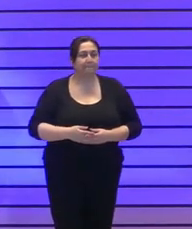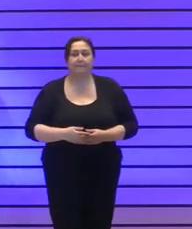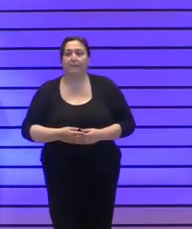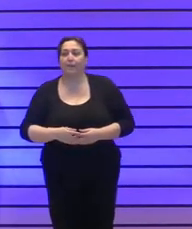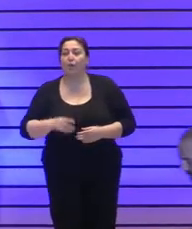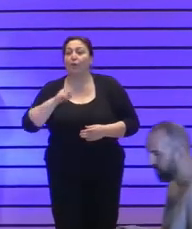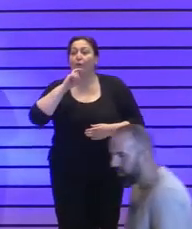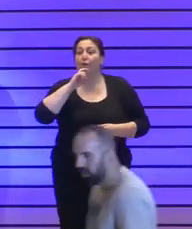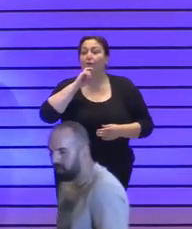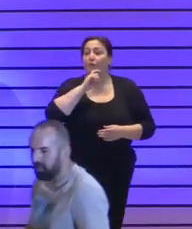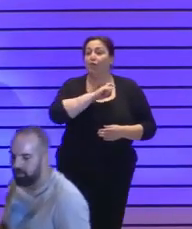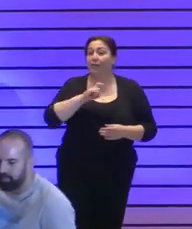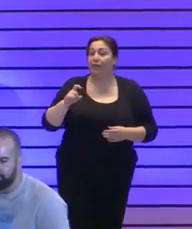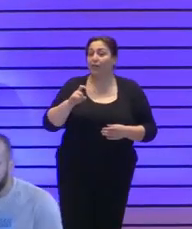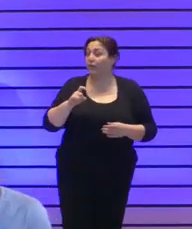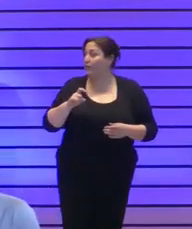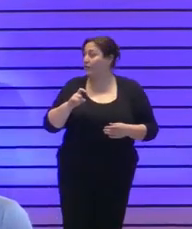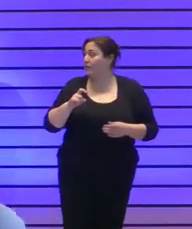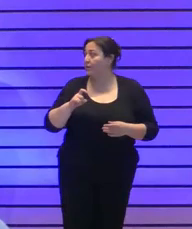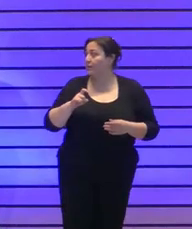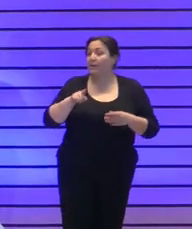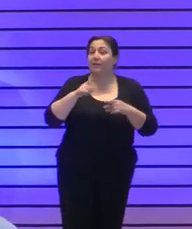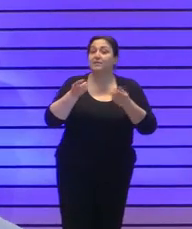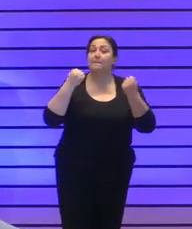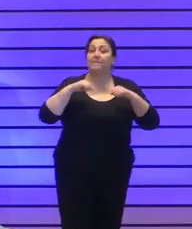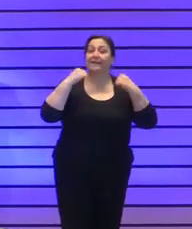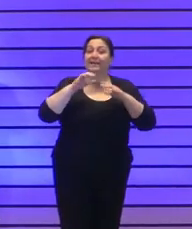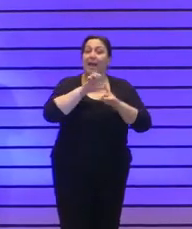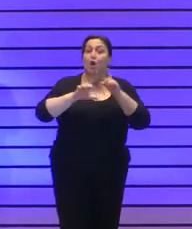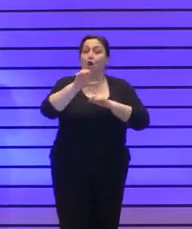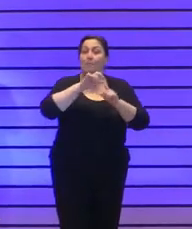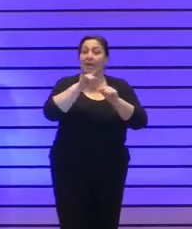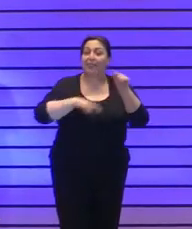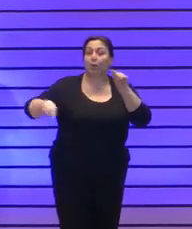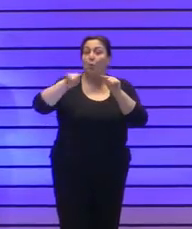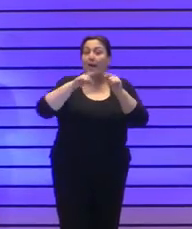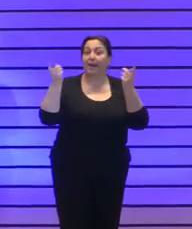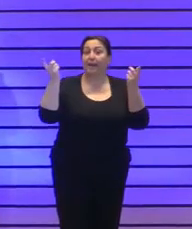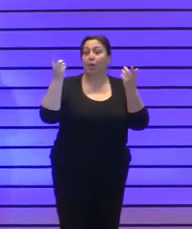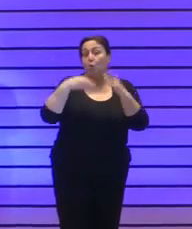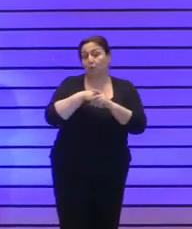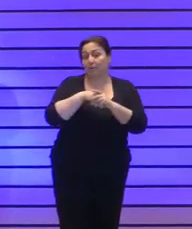Fundación Purísima Concepción con su práctica economía circular inclusiva.